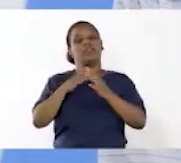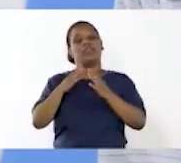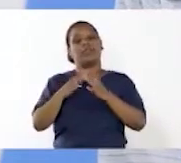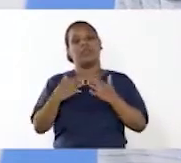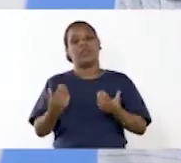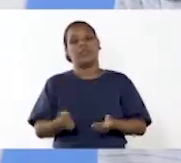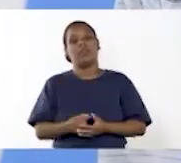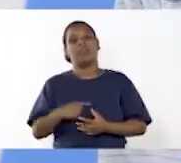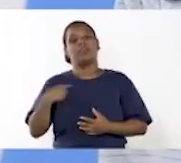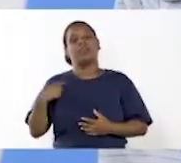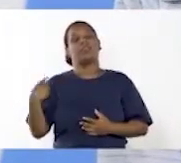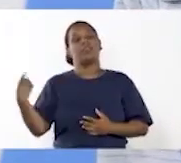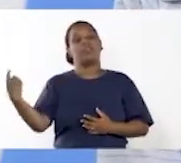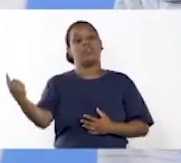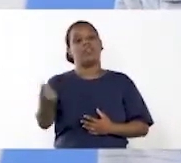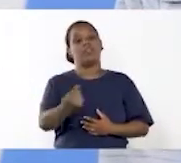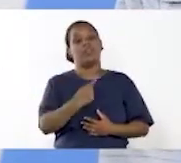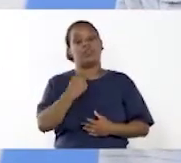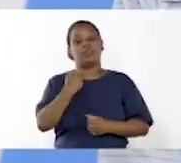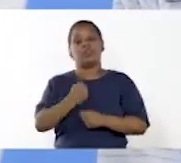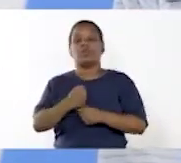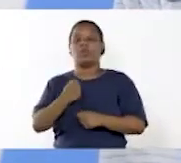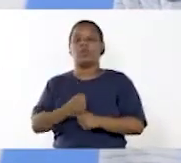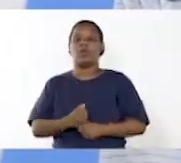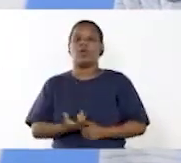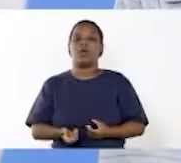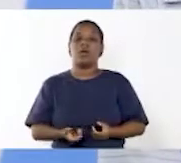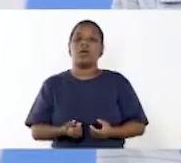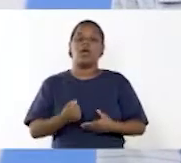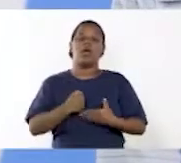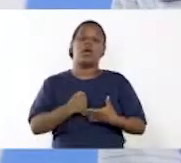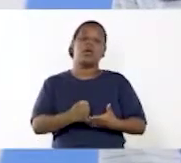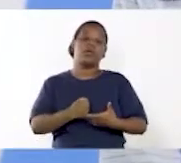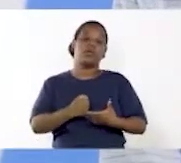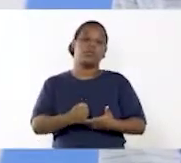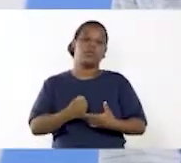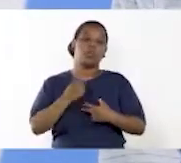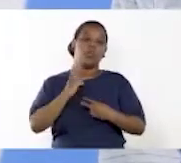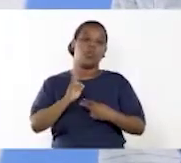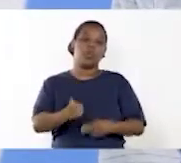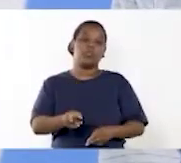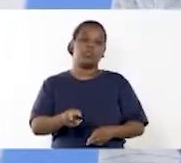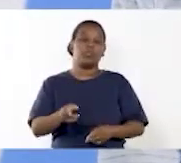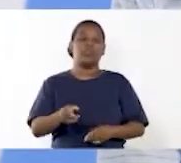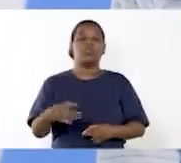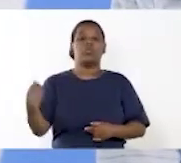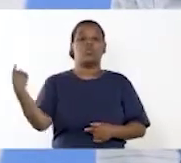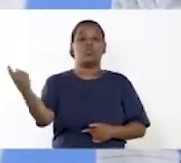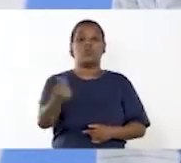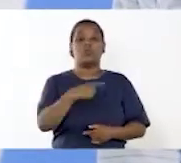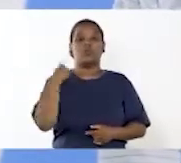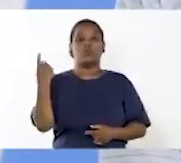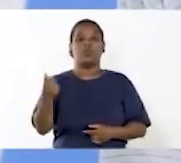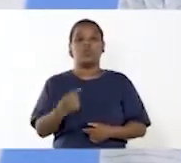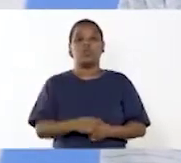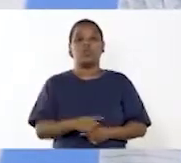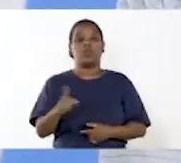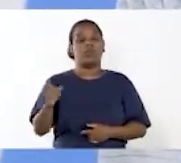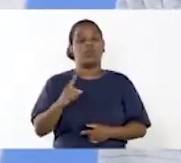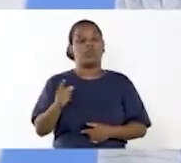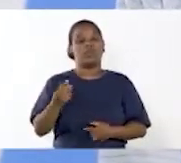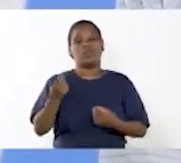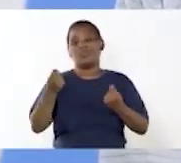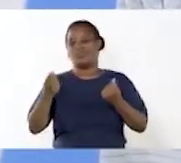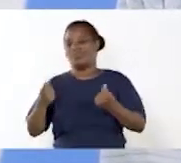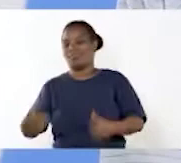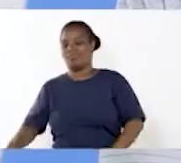podemos participar desde nuestros trabajos, contribuyendo, orientando a los que nos rodean, a que no